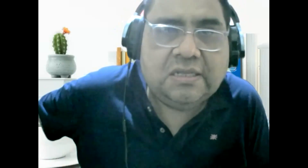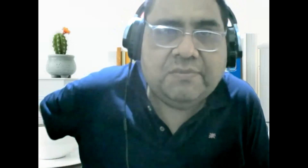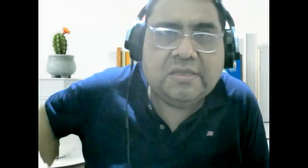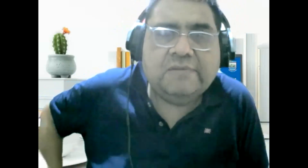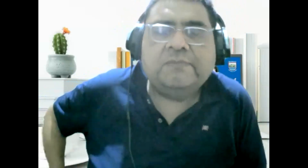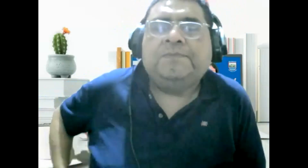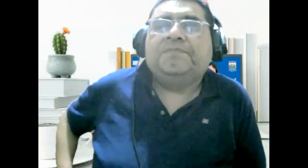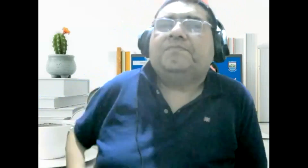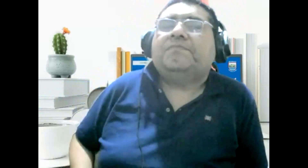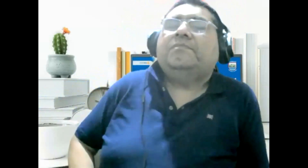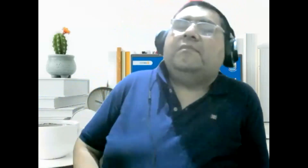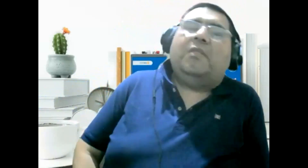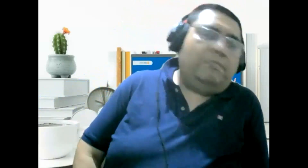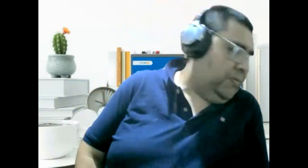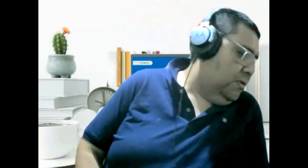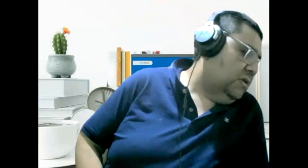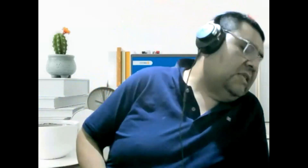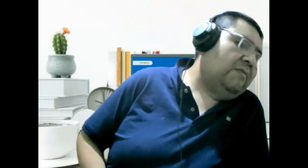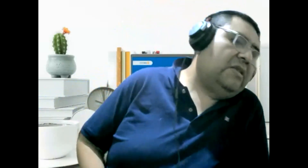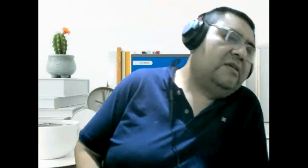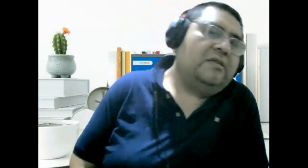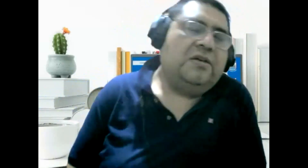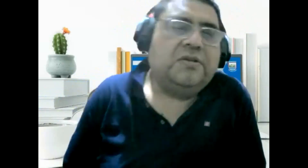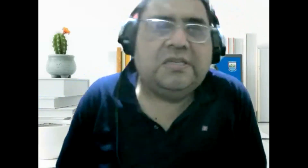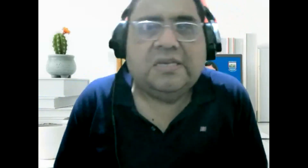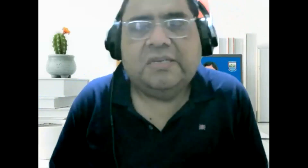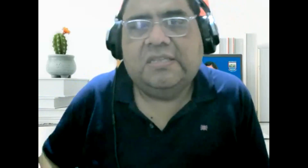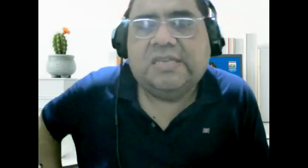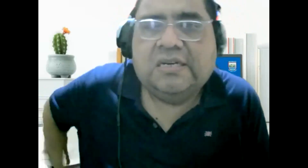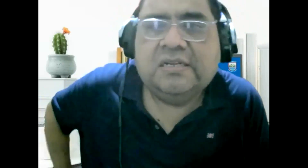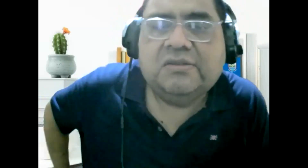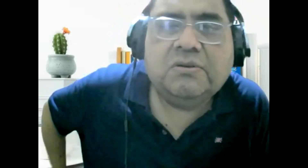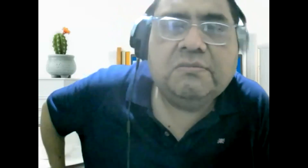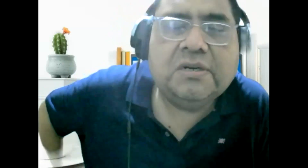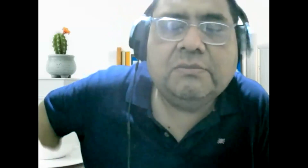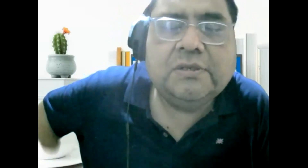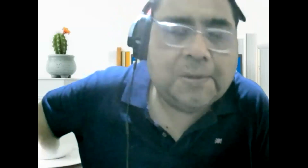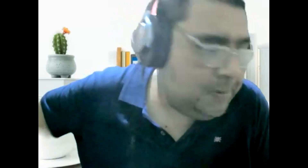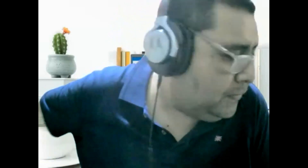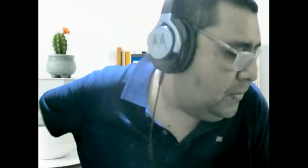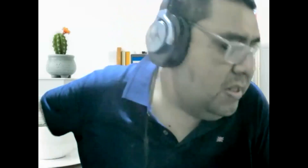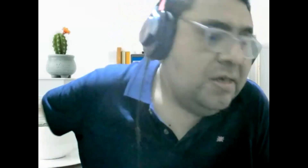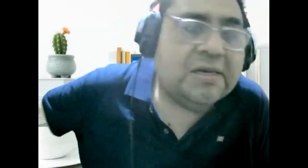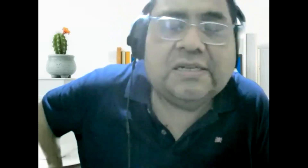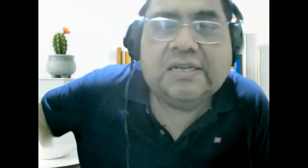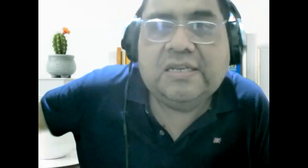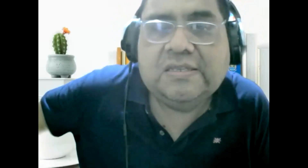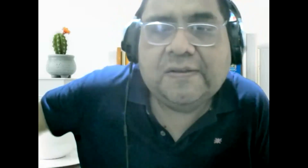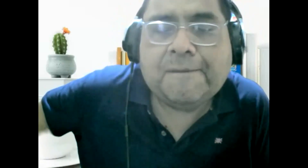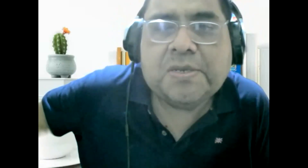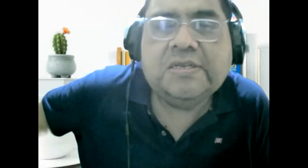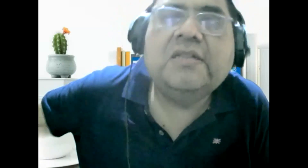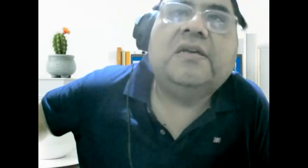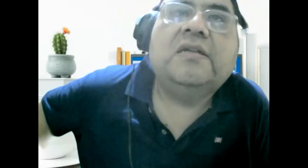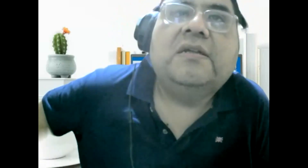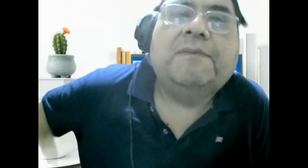es el tema de los exámenes de orina y de sangre, que son los más comunes que se realizan